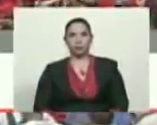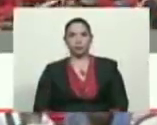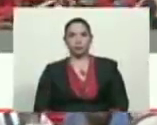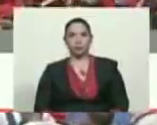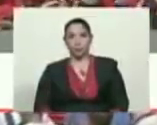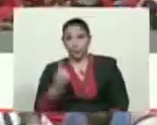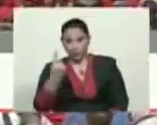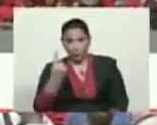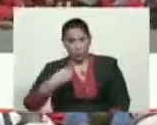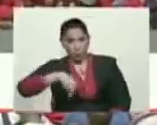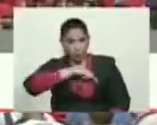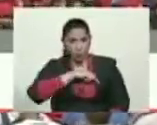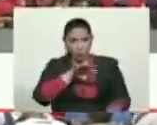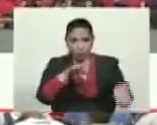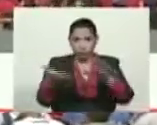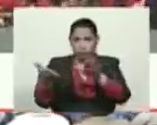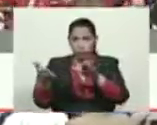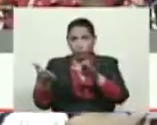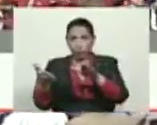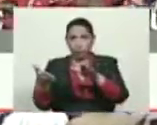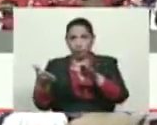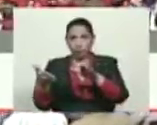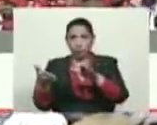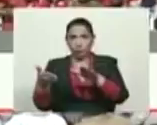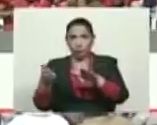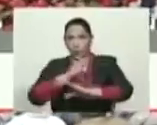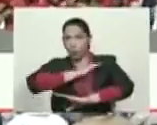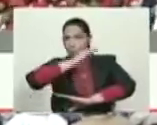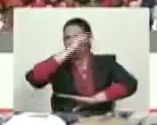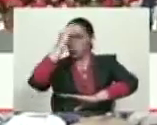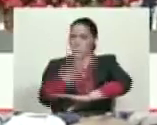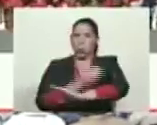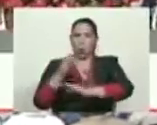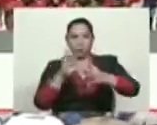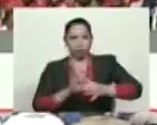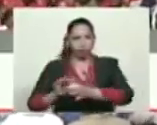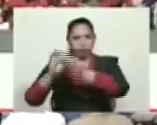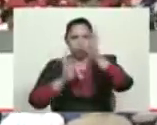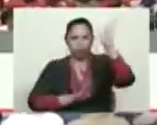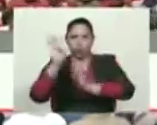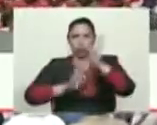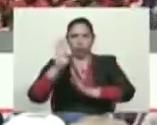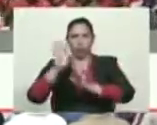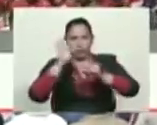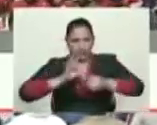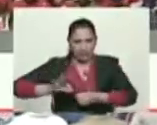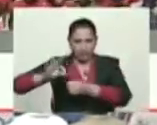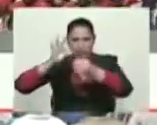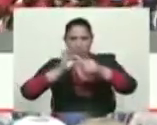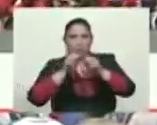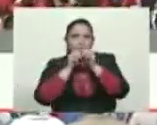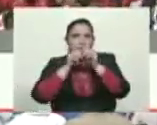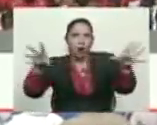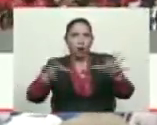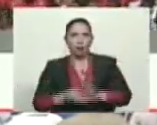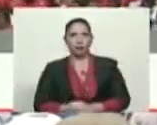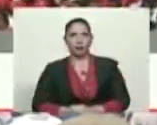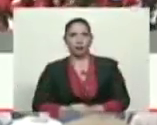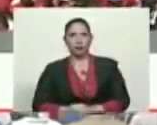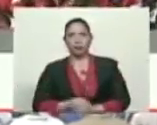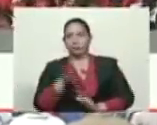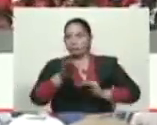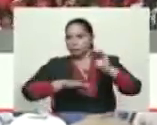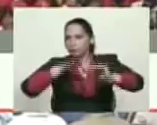Si uno de nosotros cae, que sea fuerza, que sea semilla para seguir